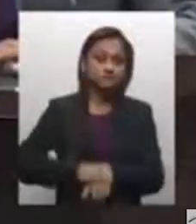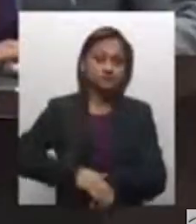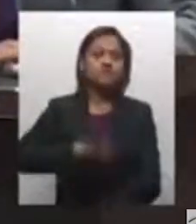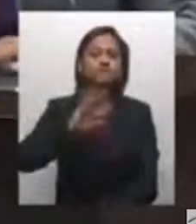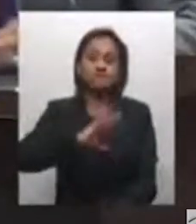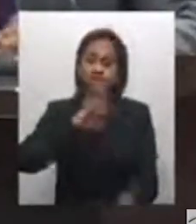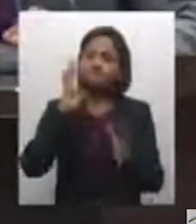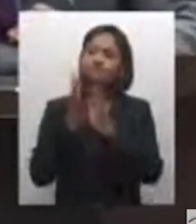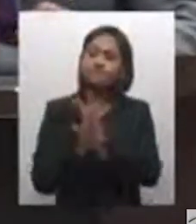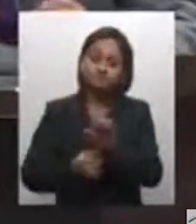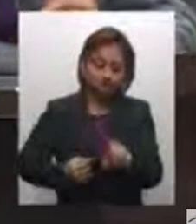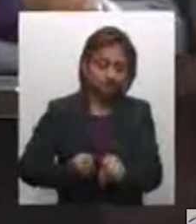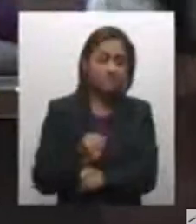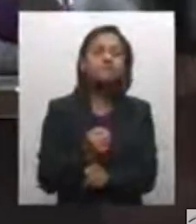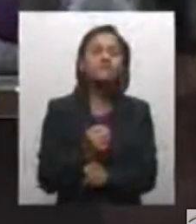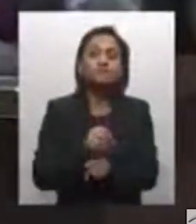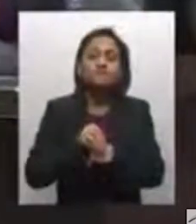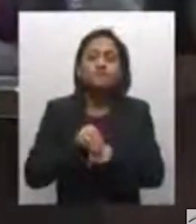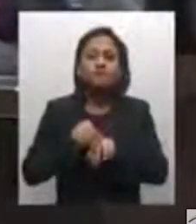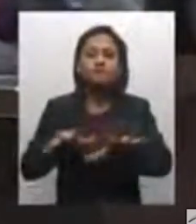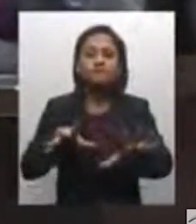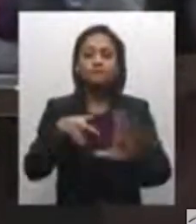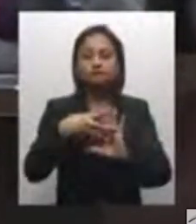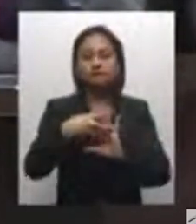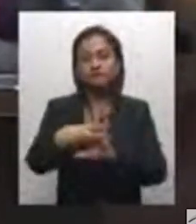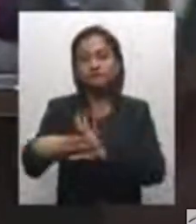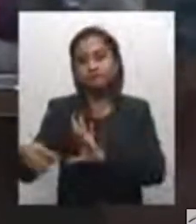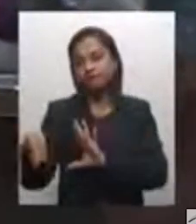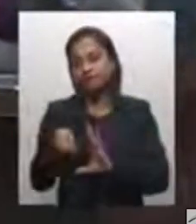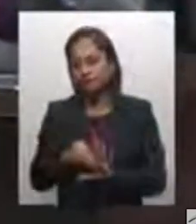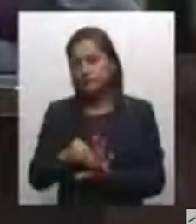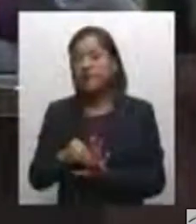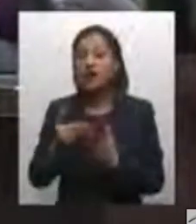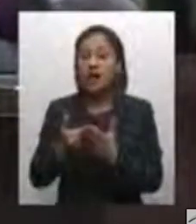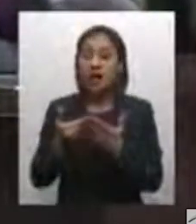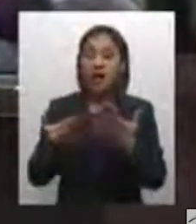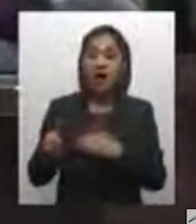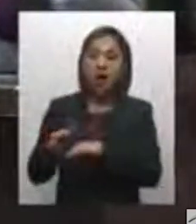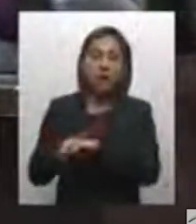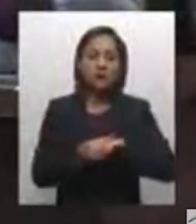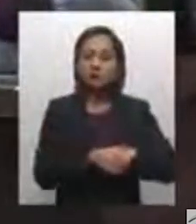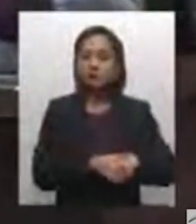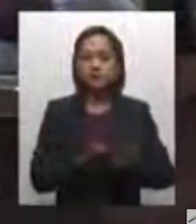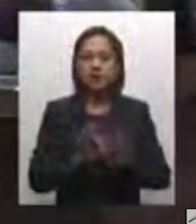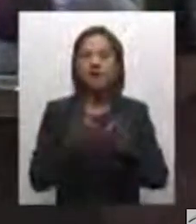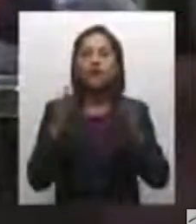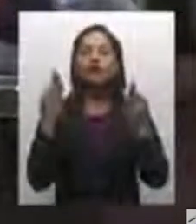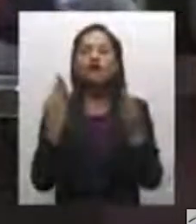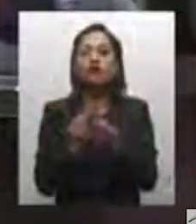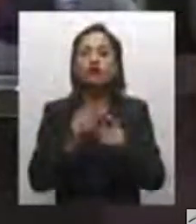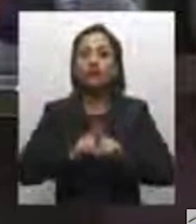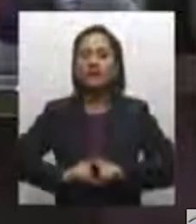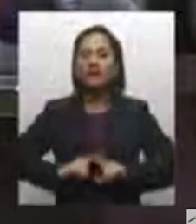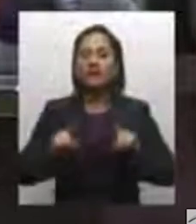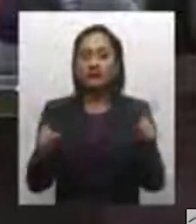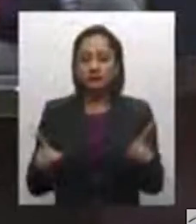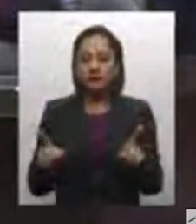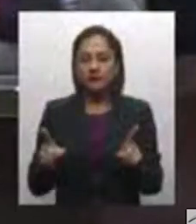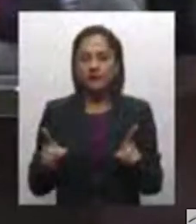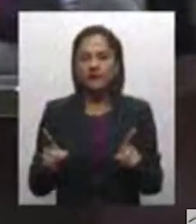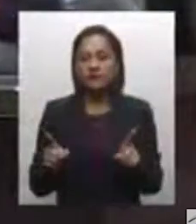hay un cambio de estrategia nosotros dejamos atrás la